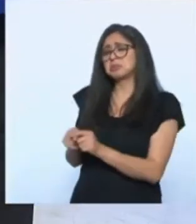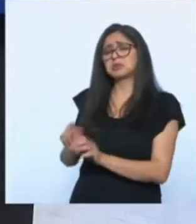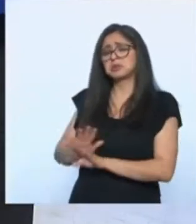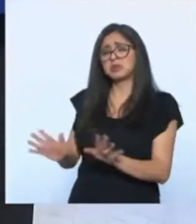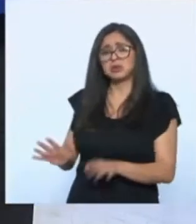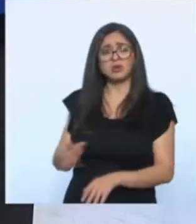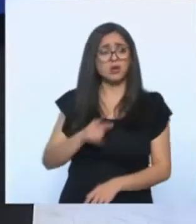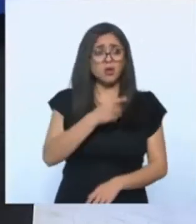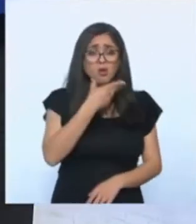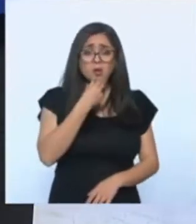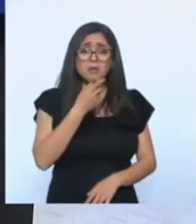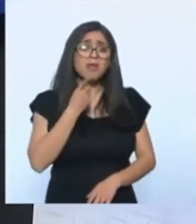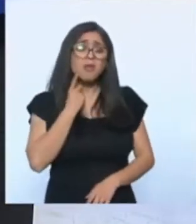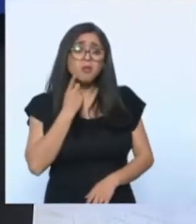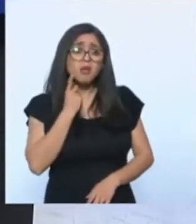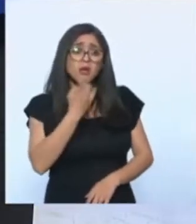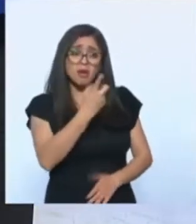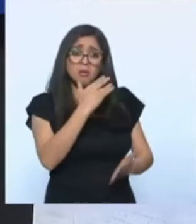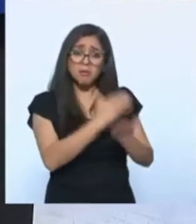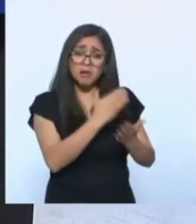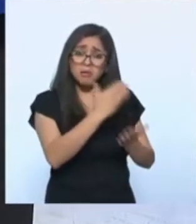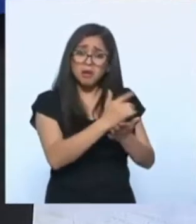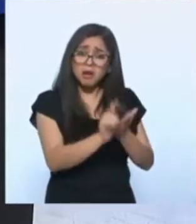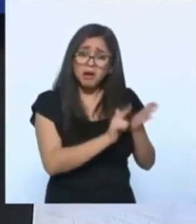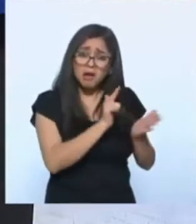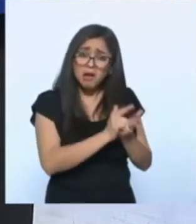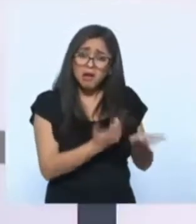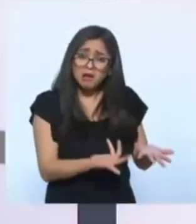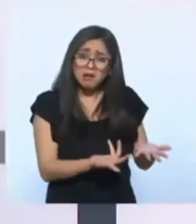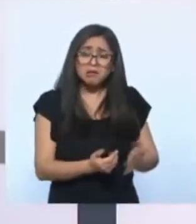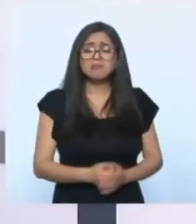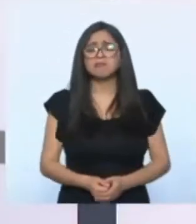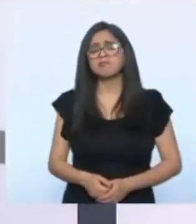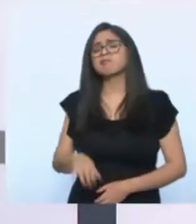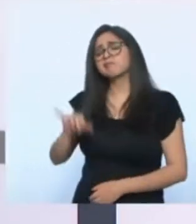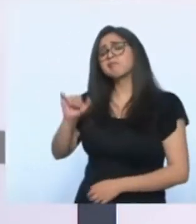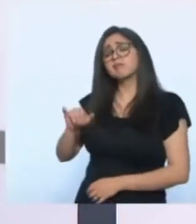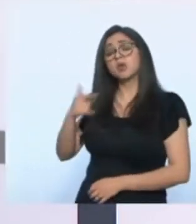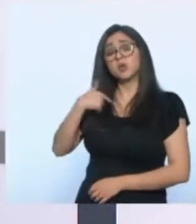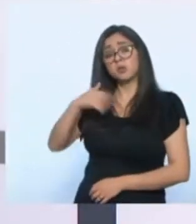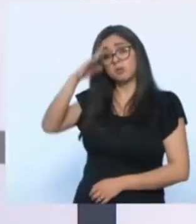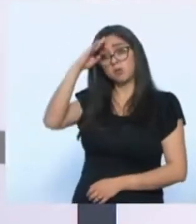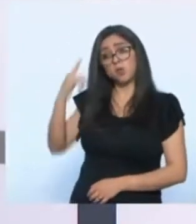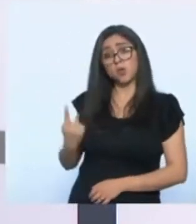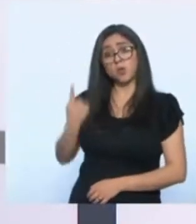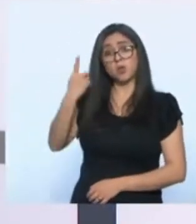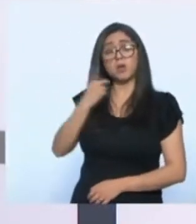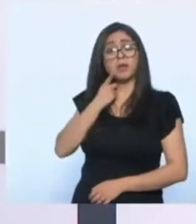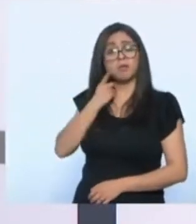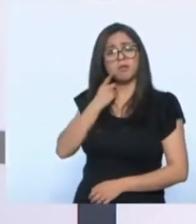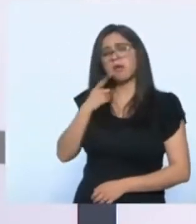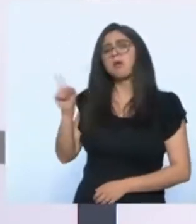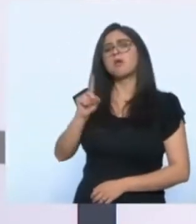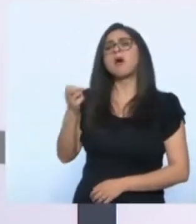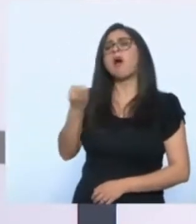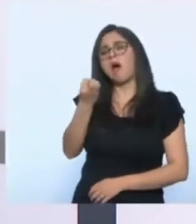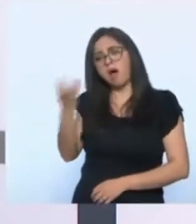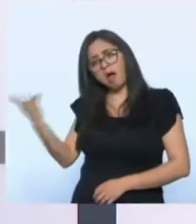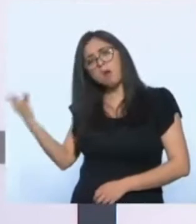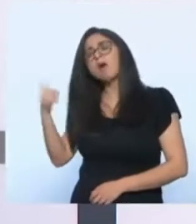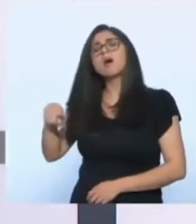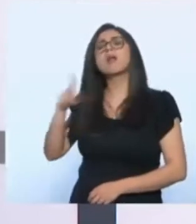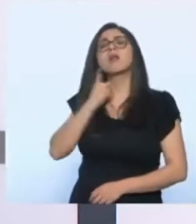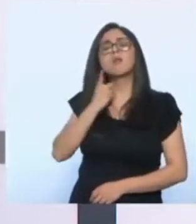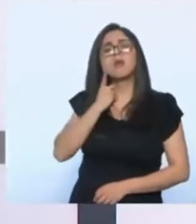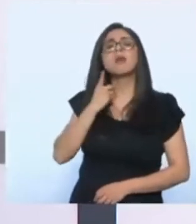Sí. ¿Y qué van a hacer? Y no ustedes? soy la única diputada en esa situación, habemos varias. Eso que te digo, que